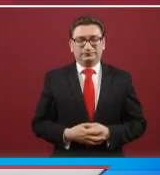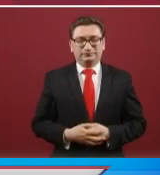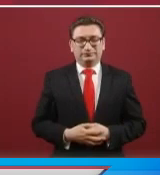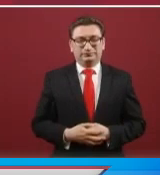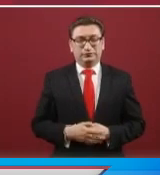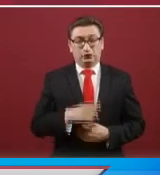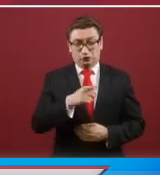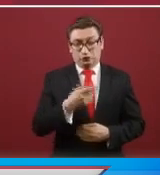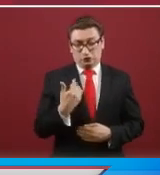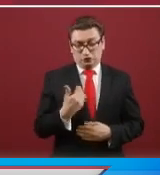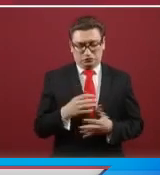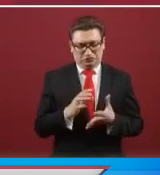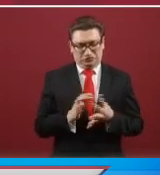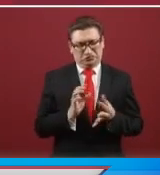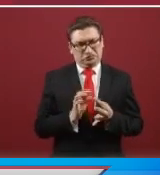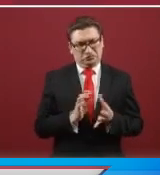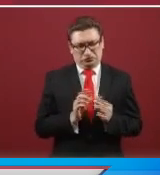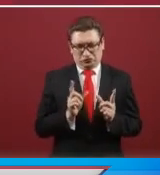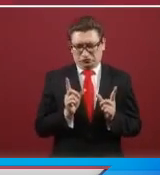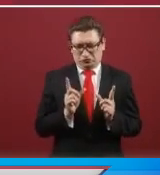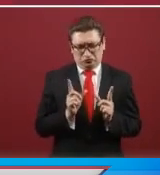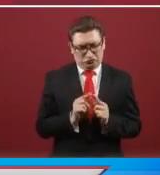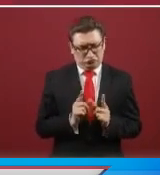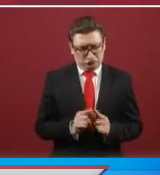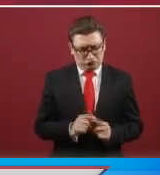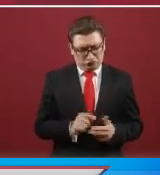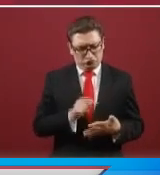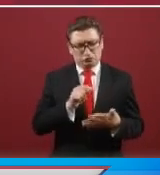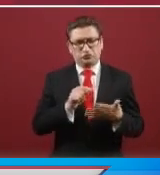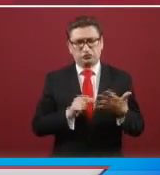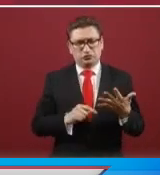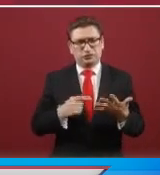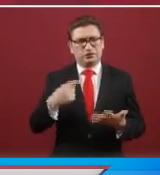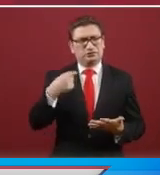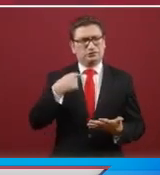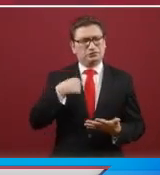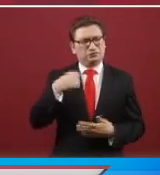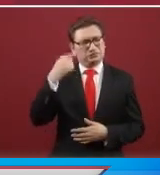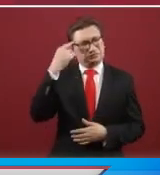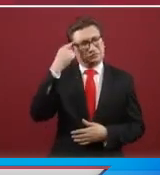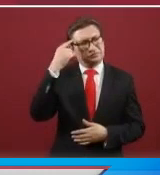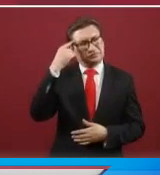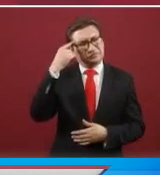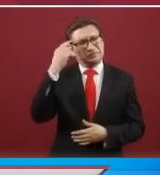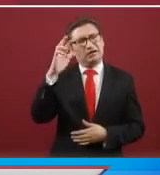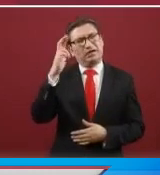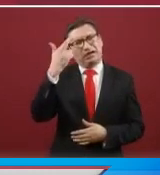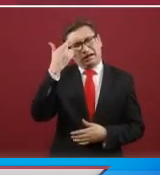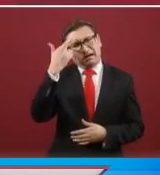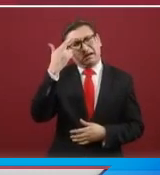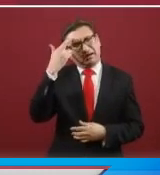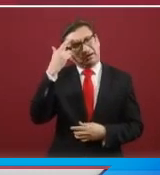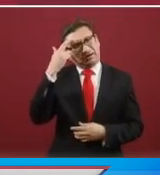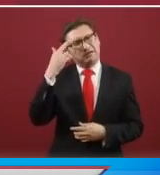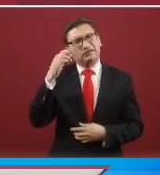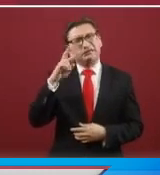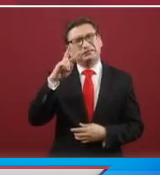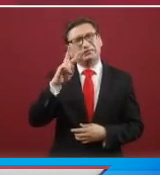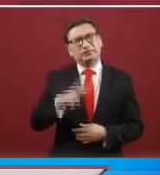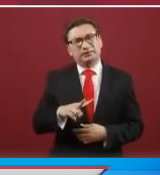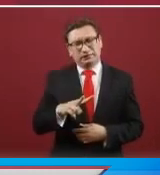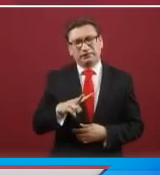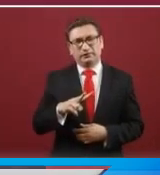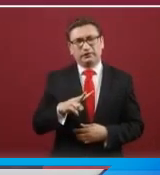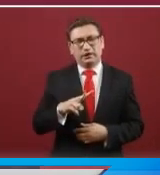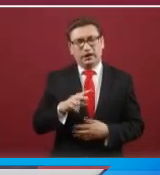excepcional. Se publica cuando el magonismo apuesta a un cambio pacífico, para finalizar con la dictadura porfirista. Se dice que fue elaborado en Canadá.